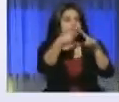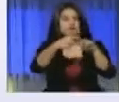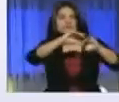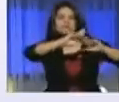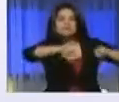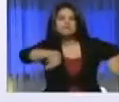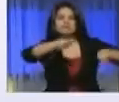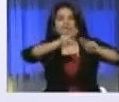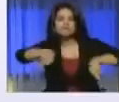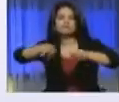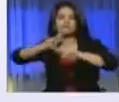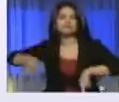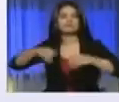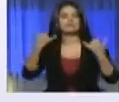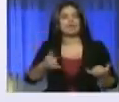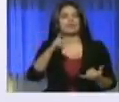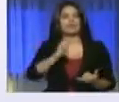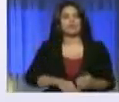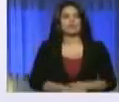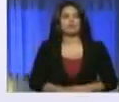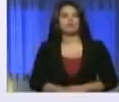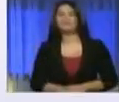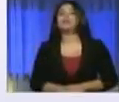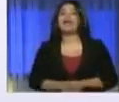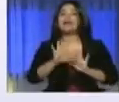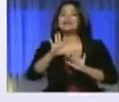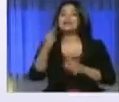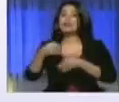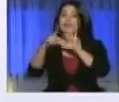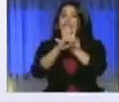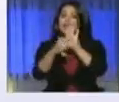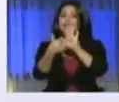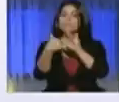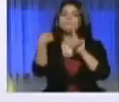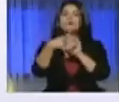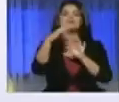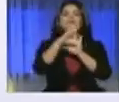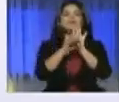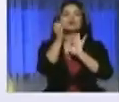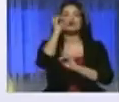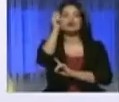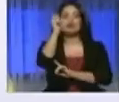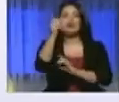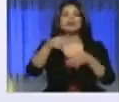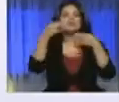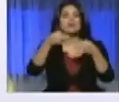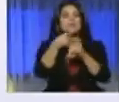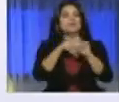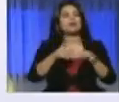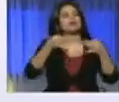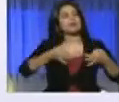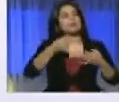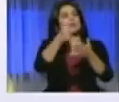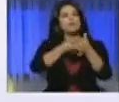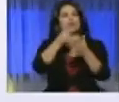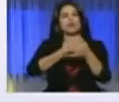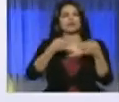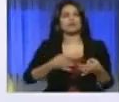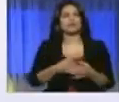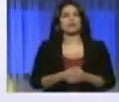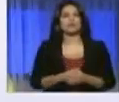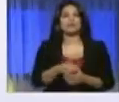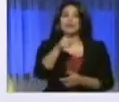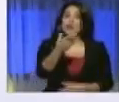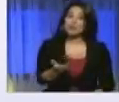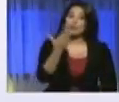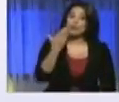desarticularlas. Con la constitución y la ley en la mano, pero en combate permanente. Así que es un tema muy importante que